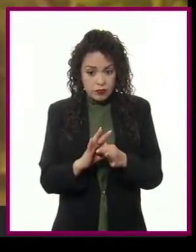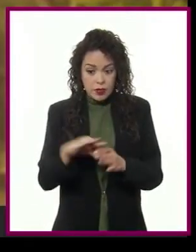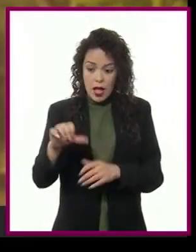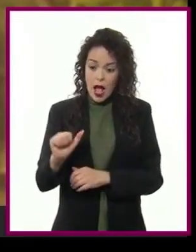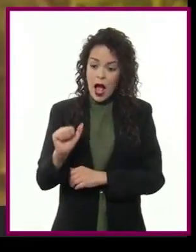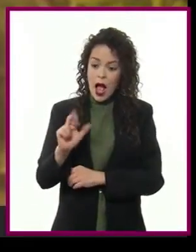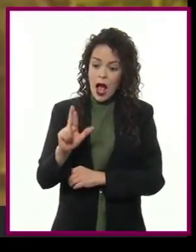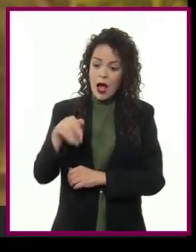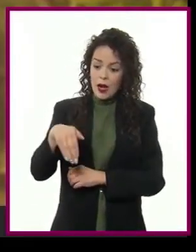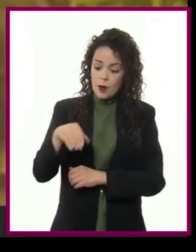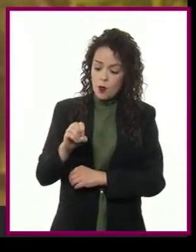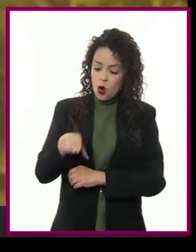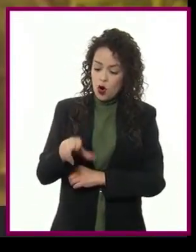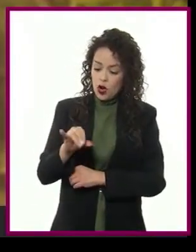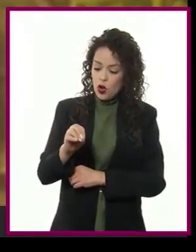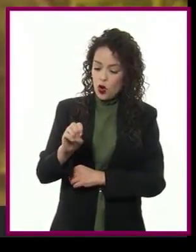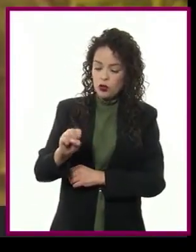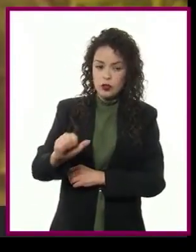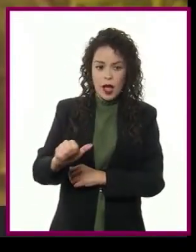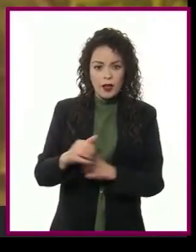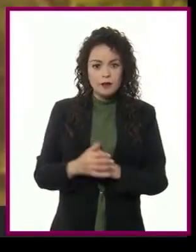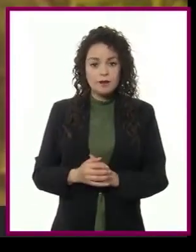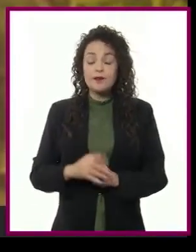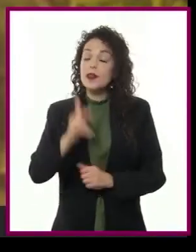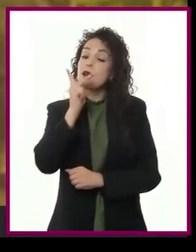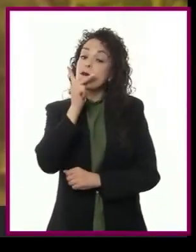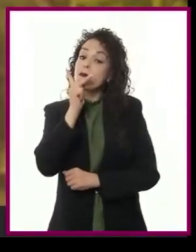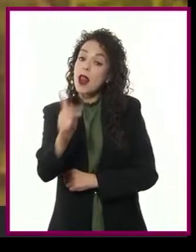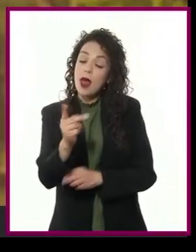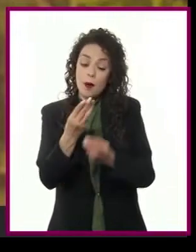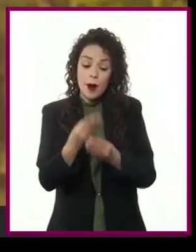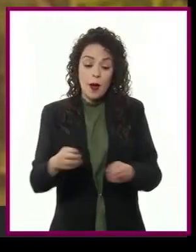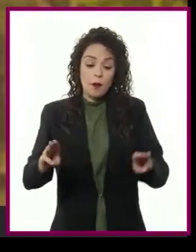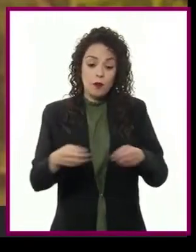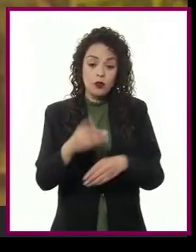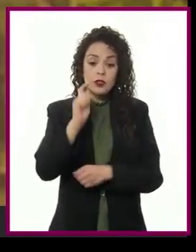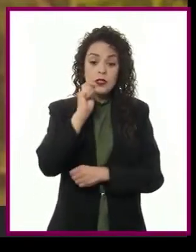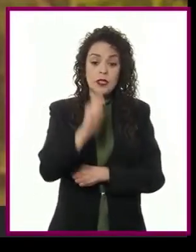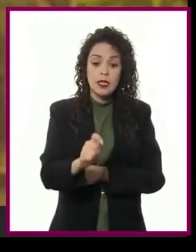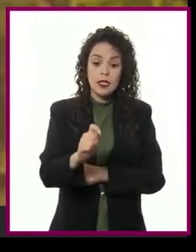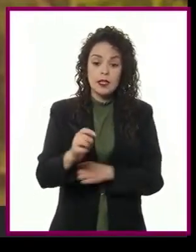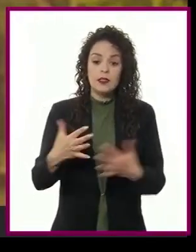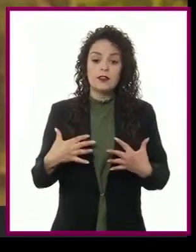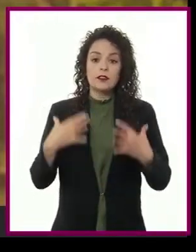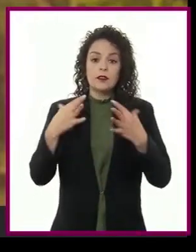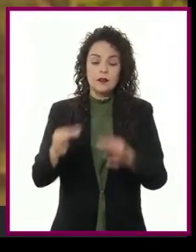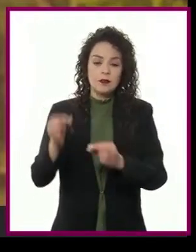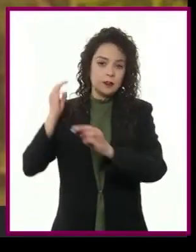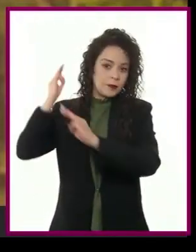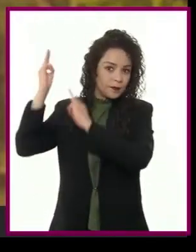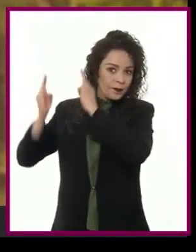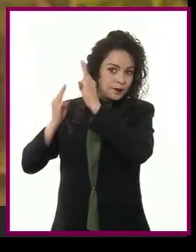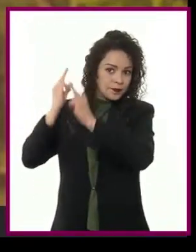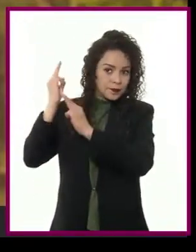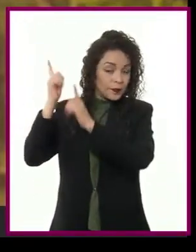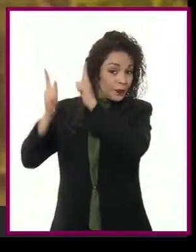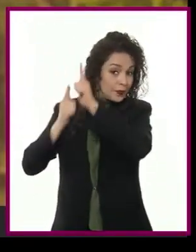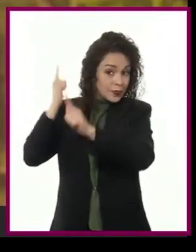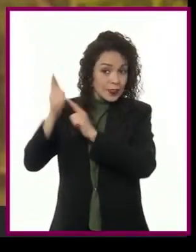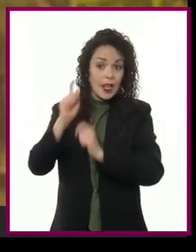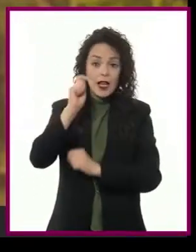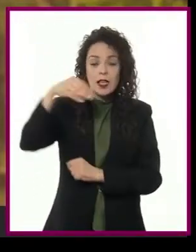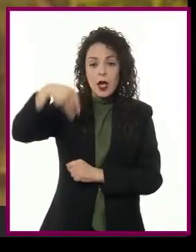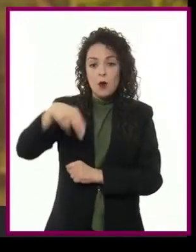La palabra música tiene su origen en el término griego musiké, que se traduce